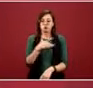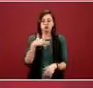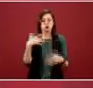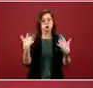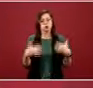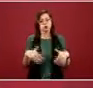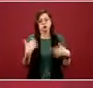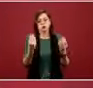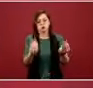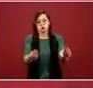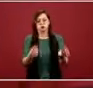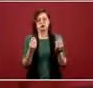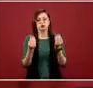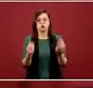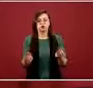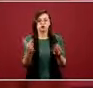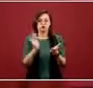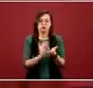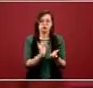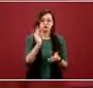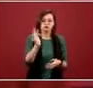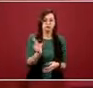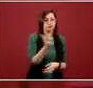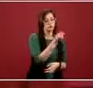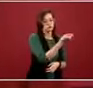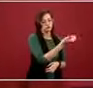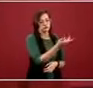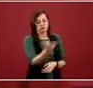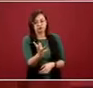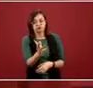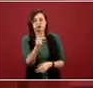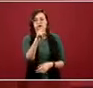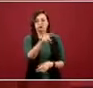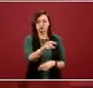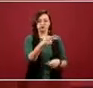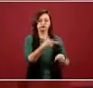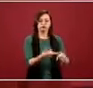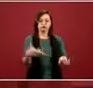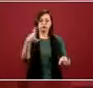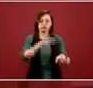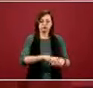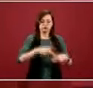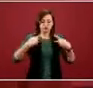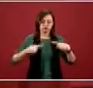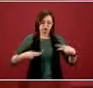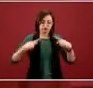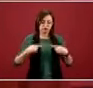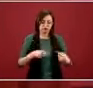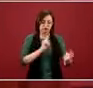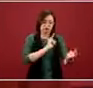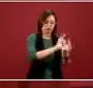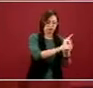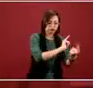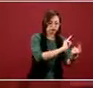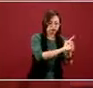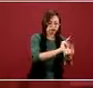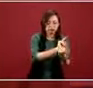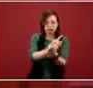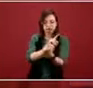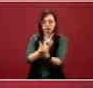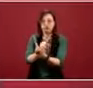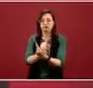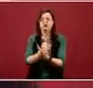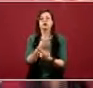profundo agradecimiento. El personal de salud, ya sea el que está inmediatamente en contacto con las y la, personas